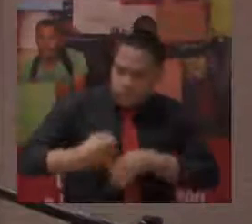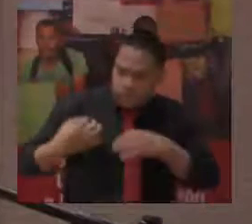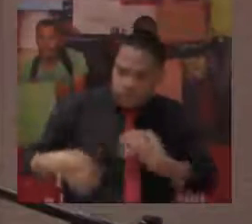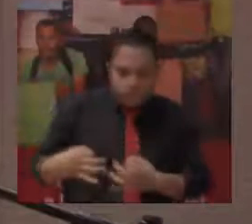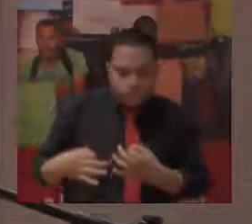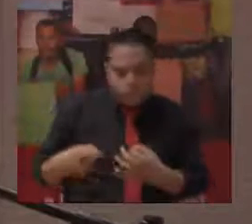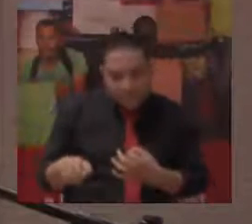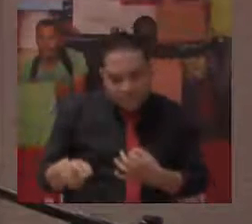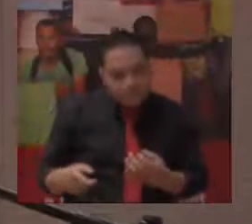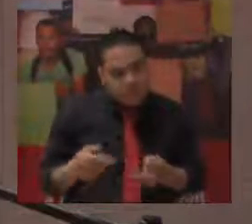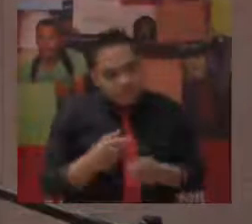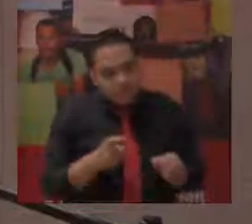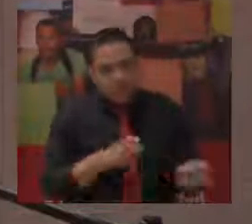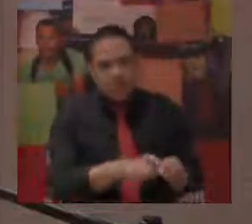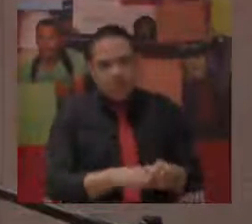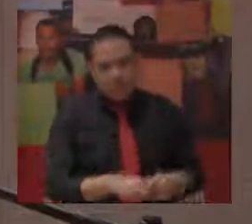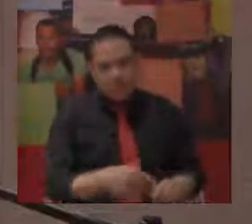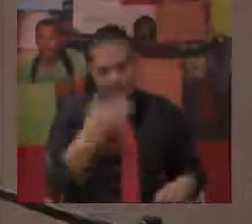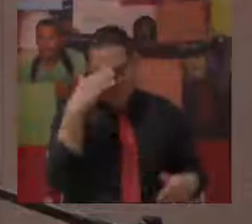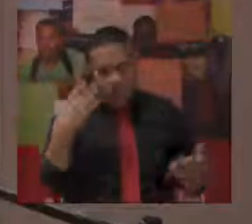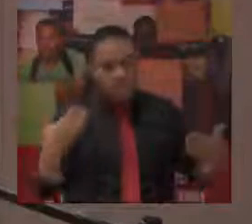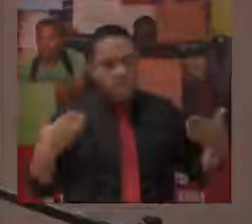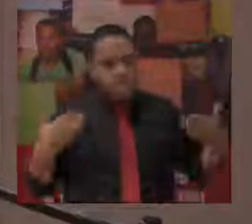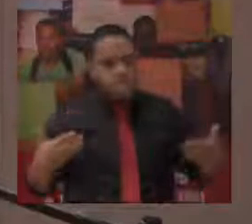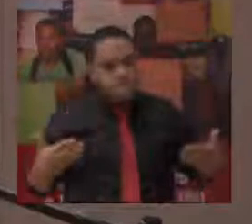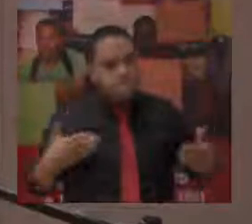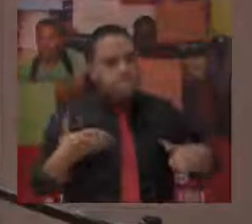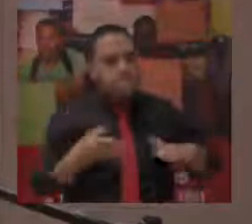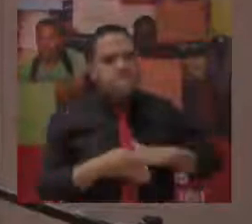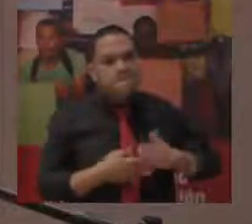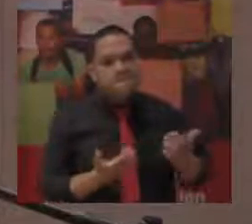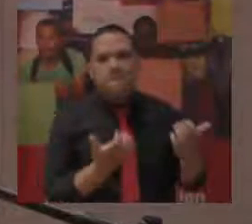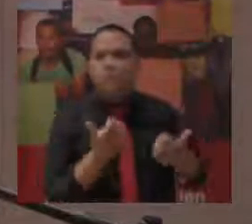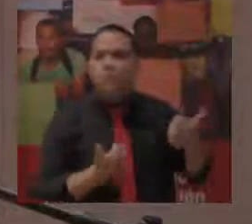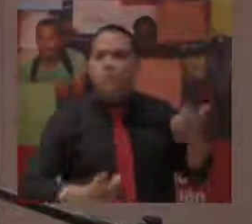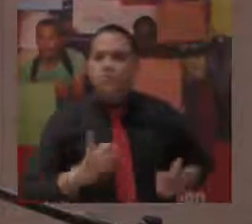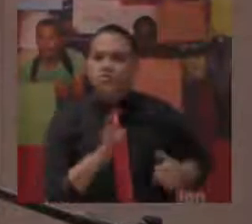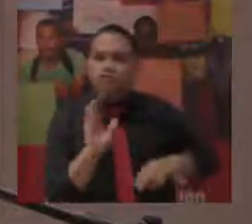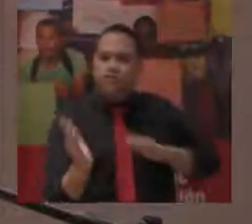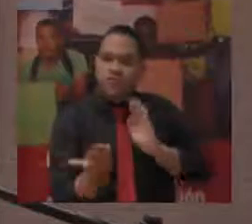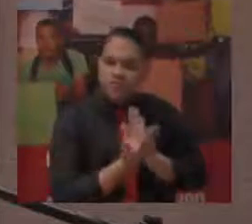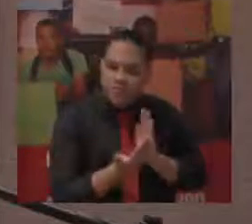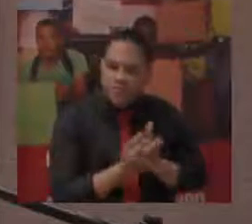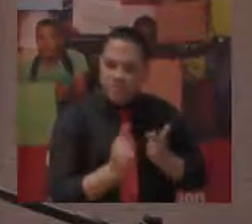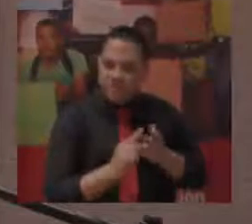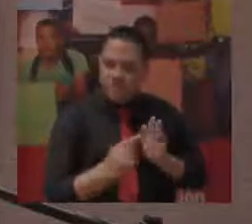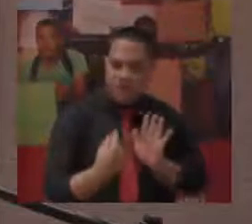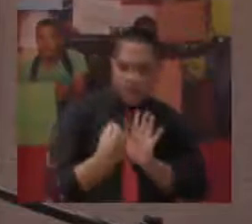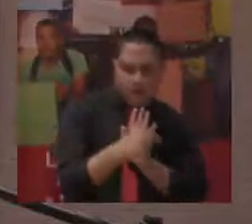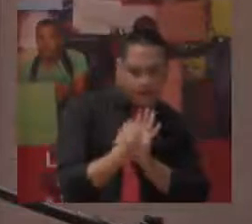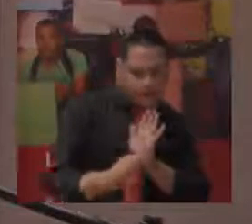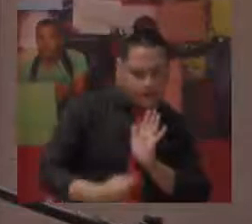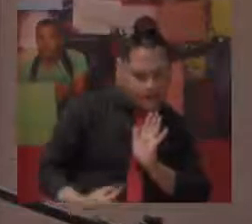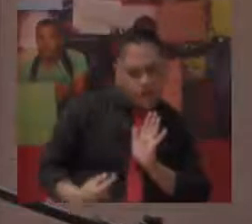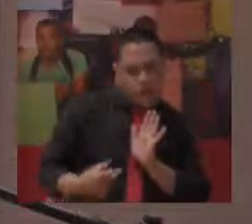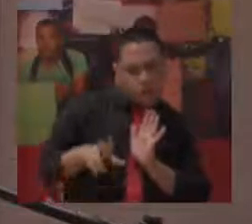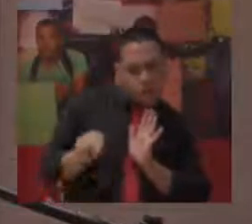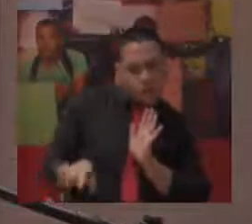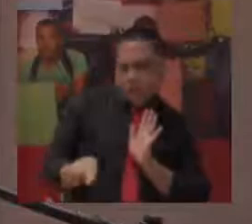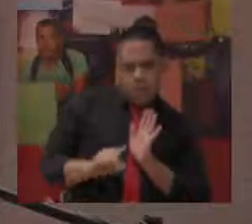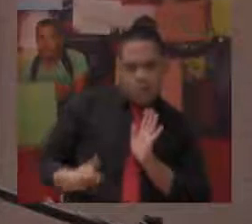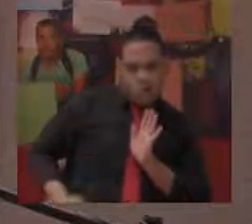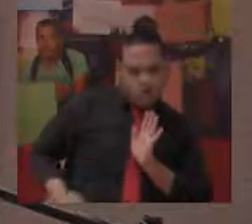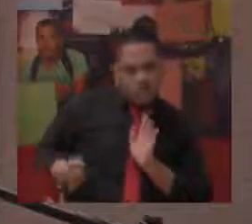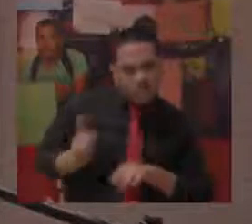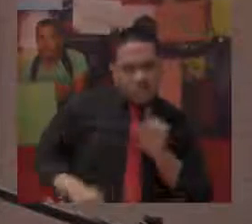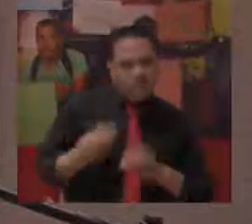esfuerzo institucional para romper barreras de acceso en materia de educación, en materia de requisitos, y pedirle al sector